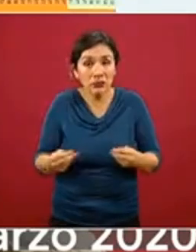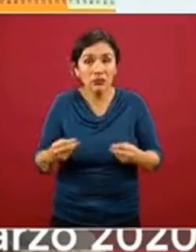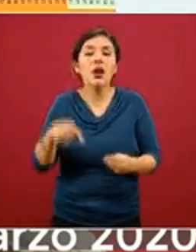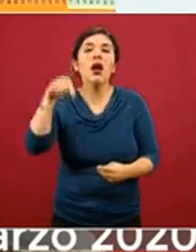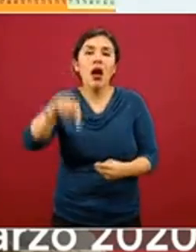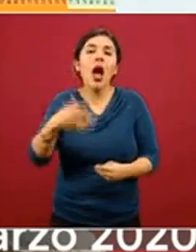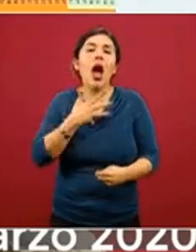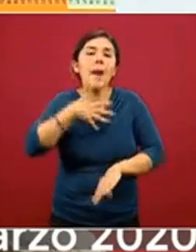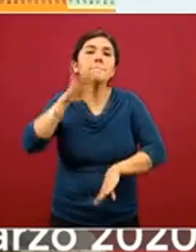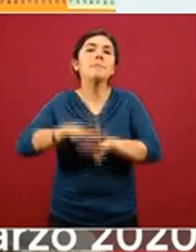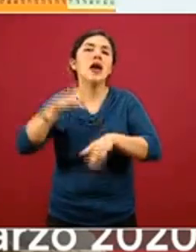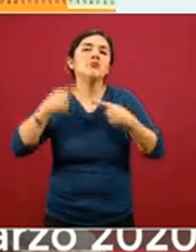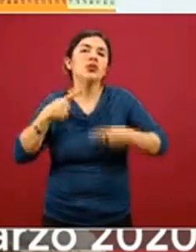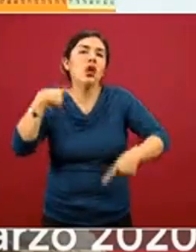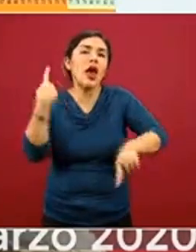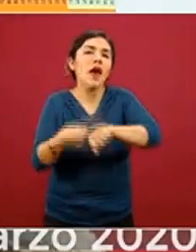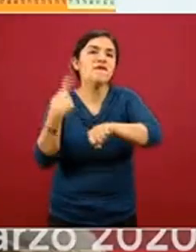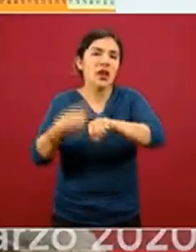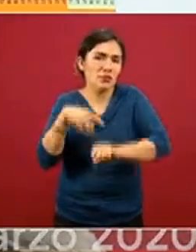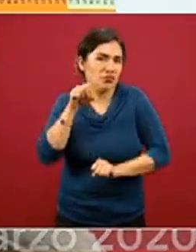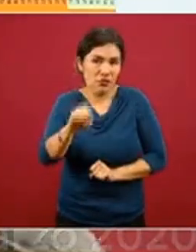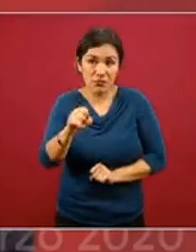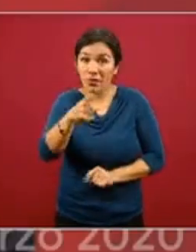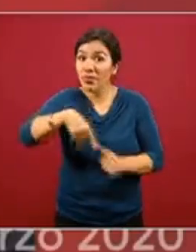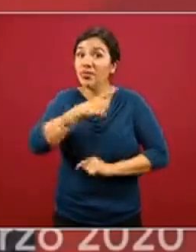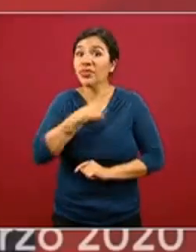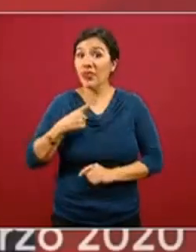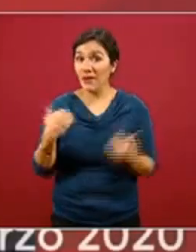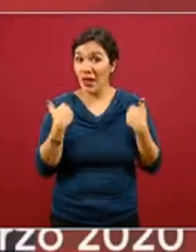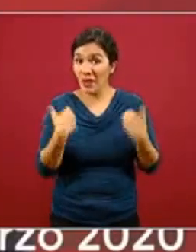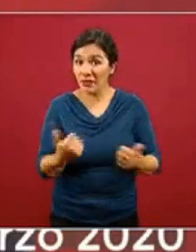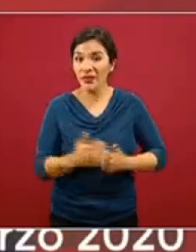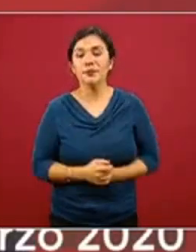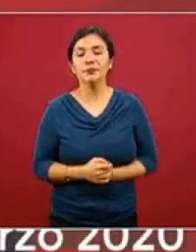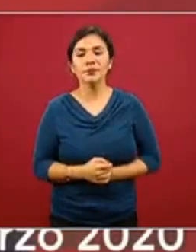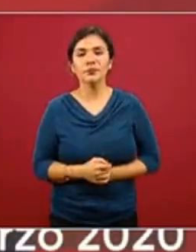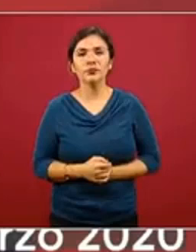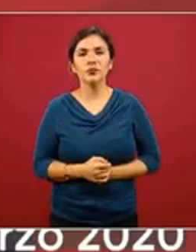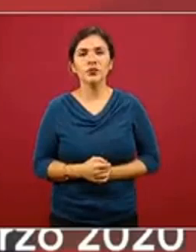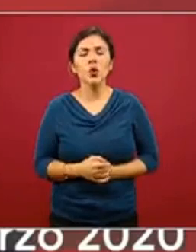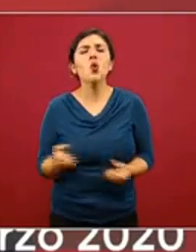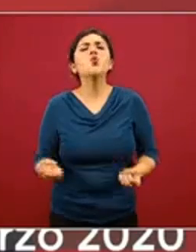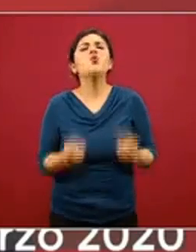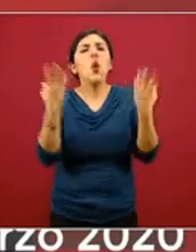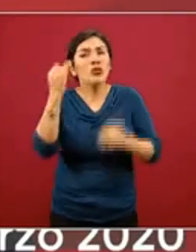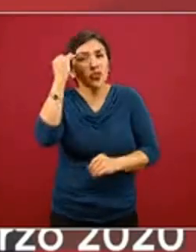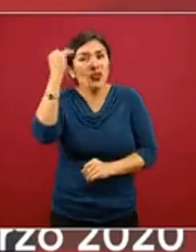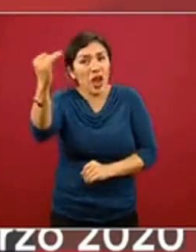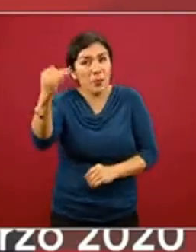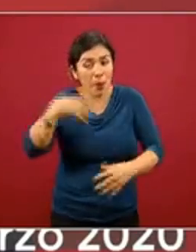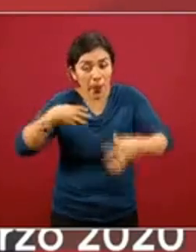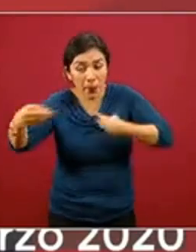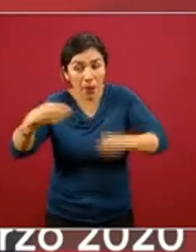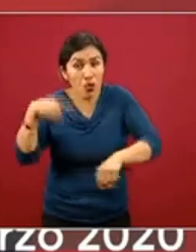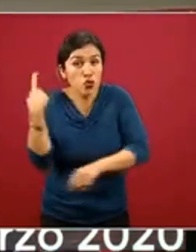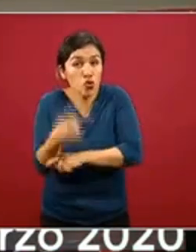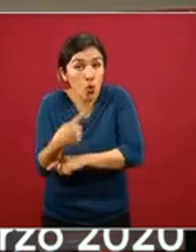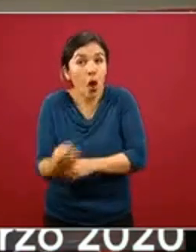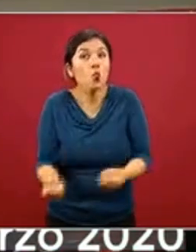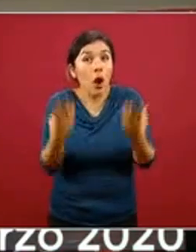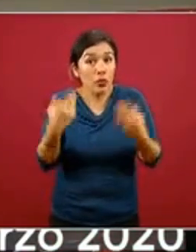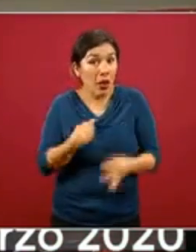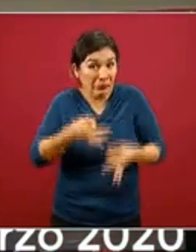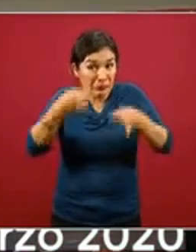vamos a tener más casos. Que quede muy claro. ¿Cuánto va a durar la epidemia? Eso no es posible predecirlo con